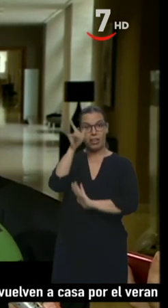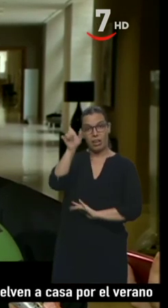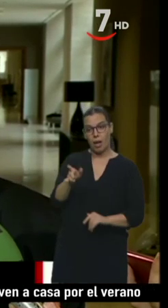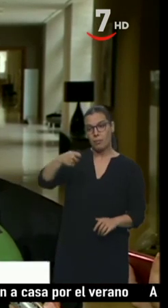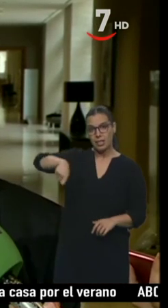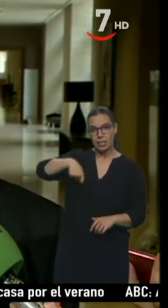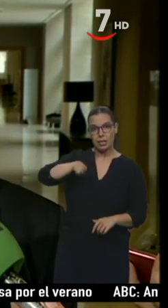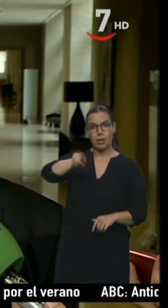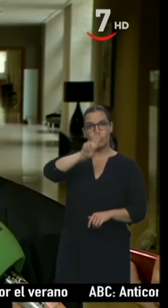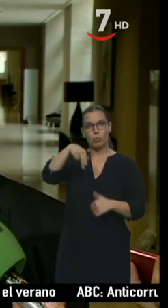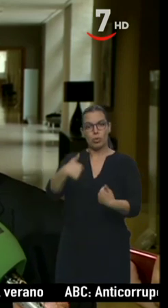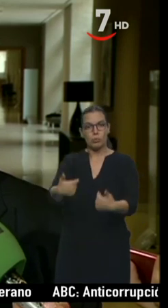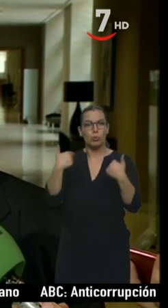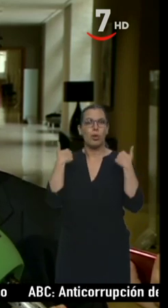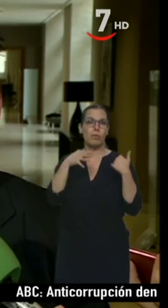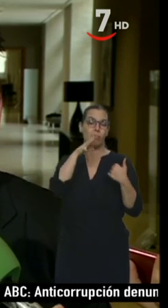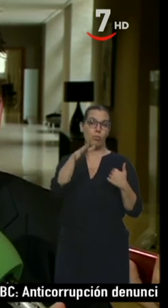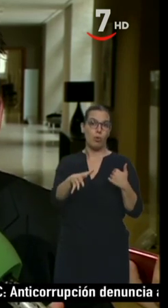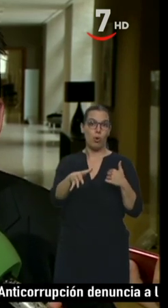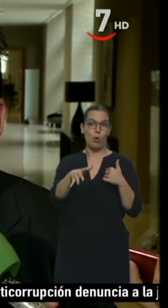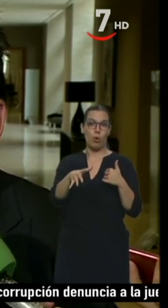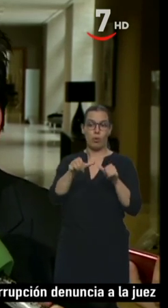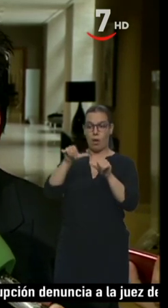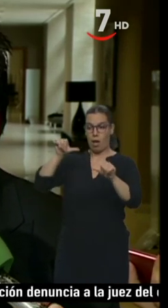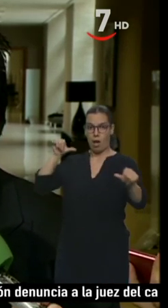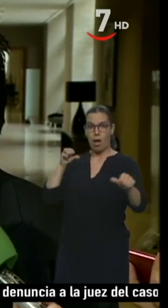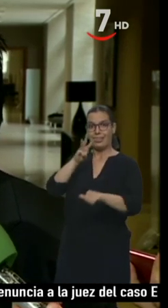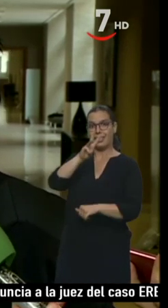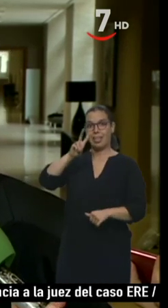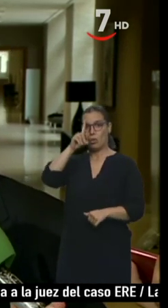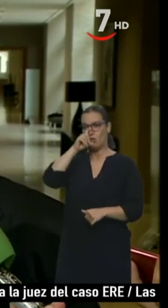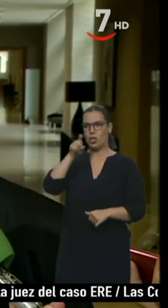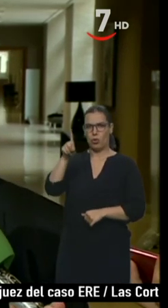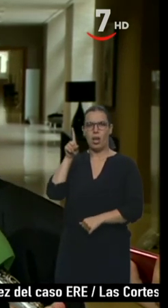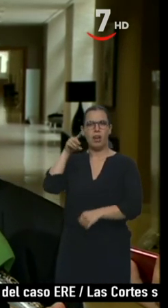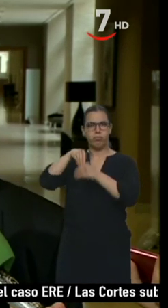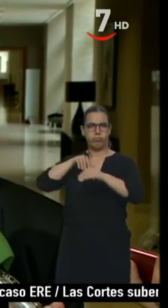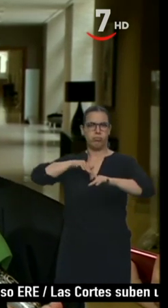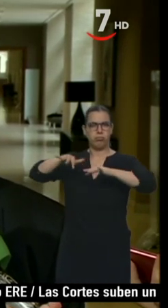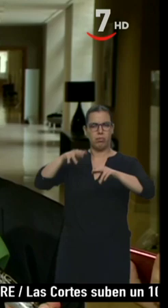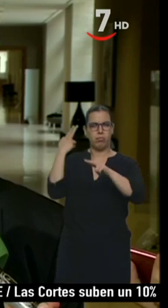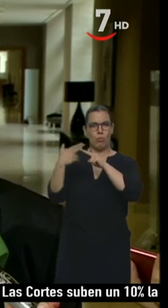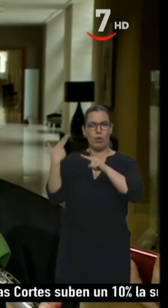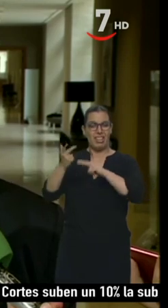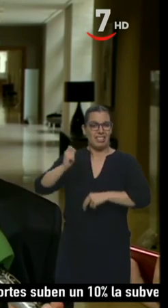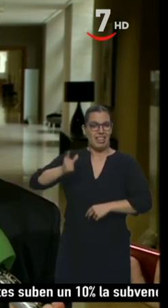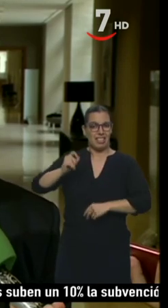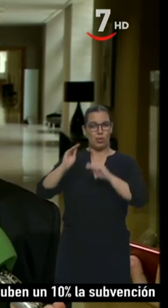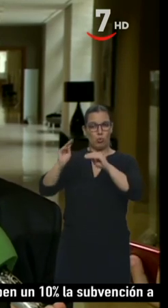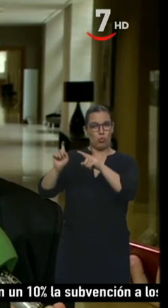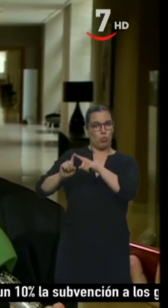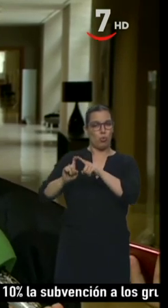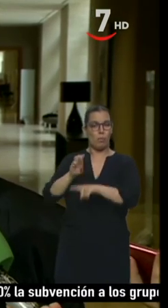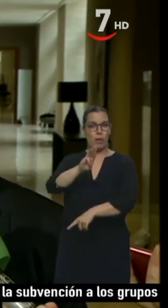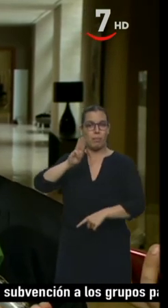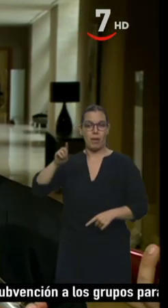el responsable, porque ha sido durante estos 32 años parte activa de las políticas normales y habituales del Partido Popular